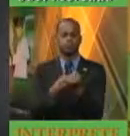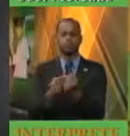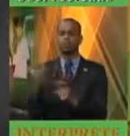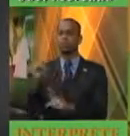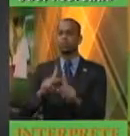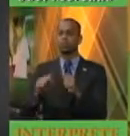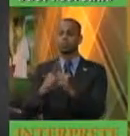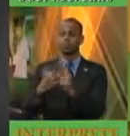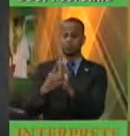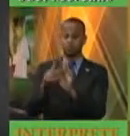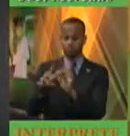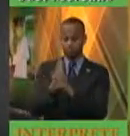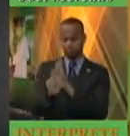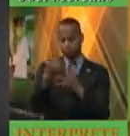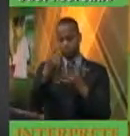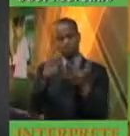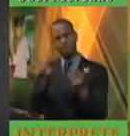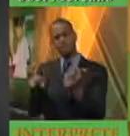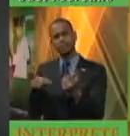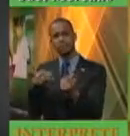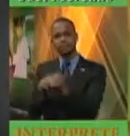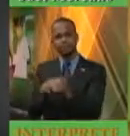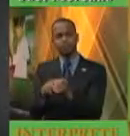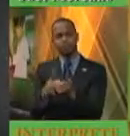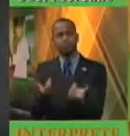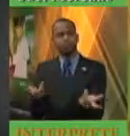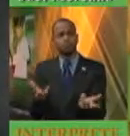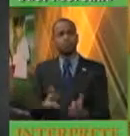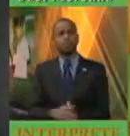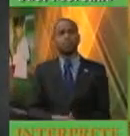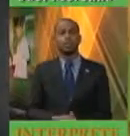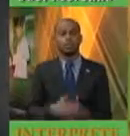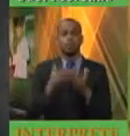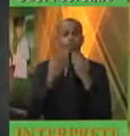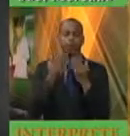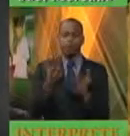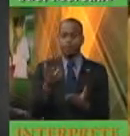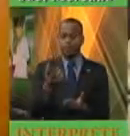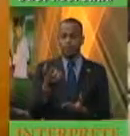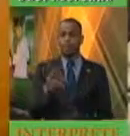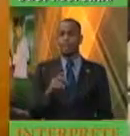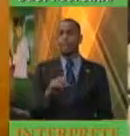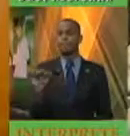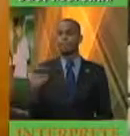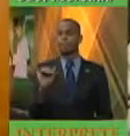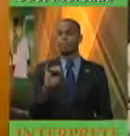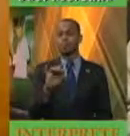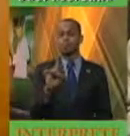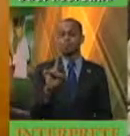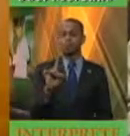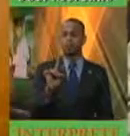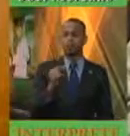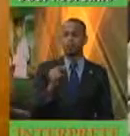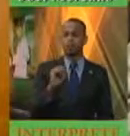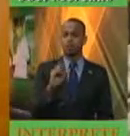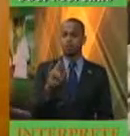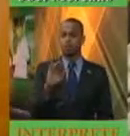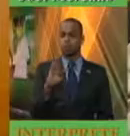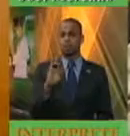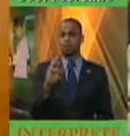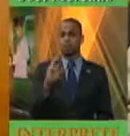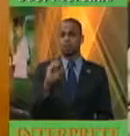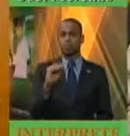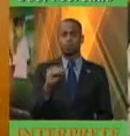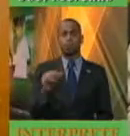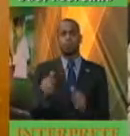de las personas con discapacidad. Así mismo. Gracias, Yandra, gracias, José Ramón, gracias a ti, Guillermo, por